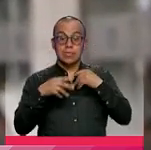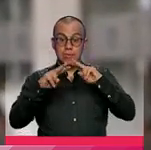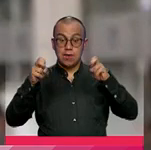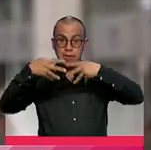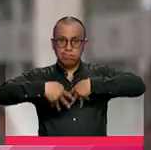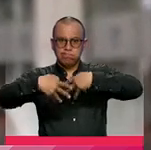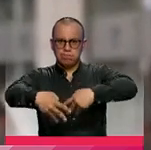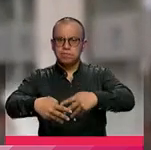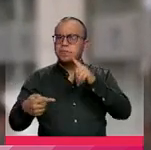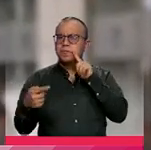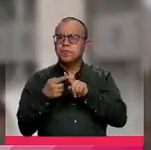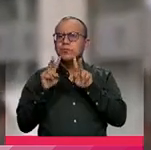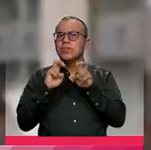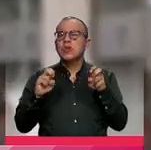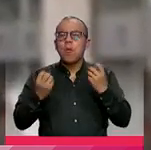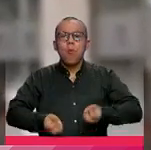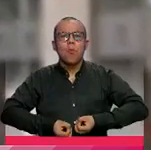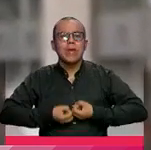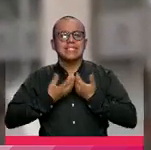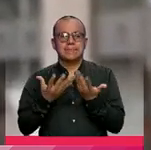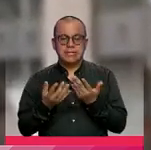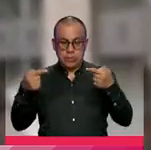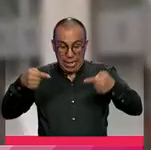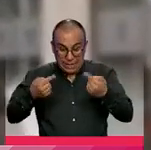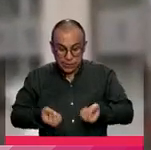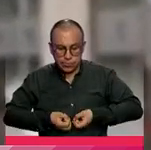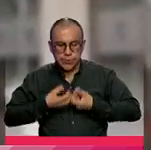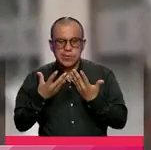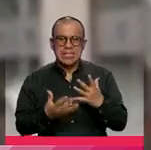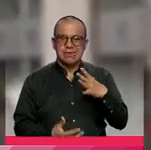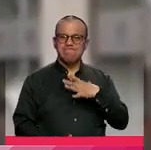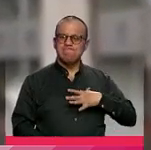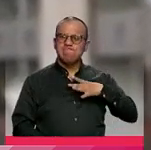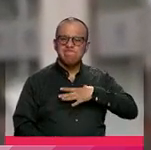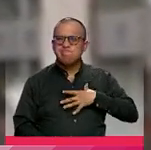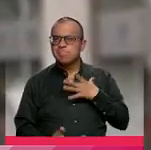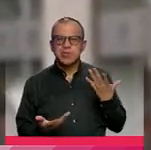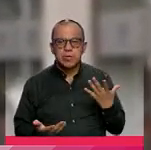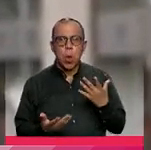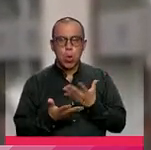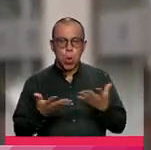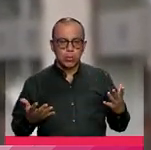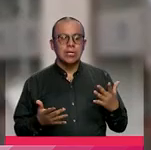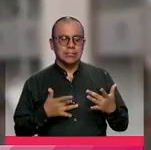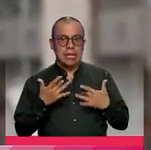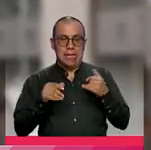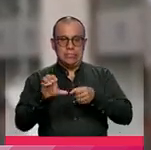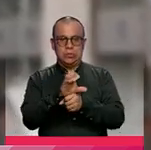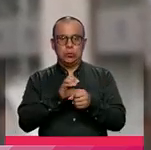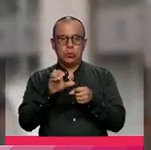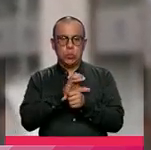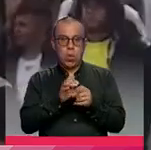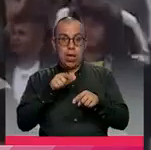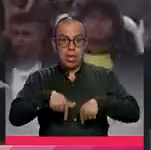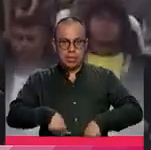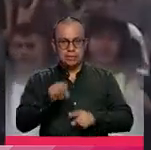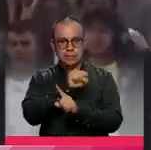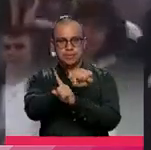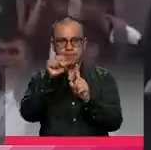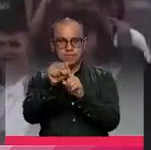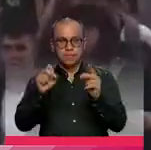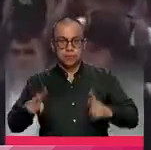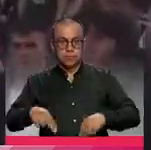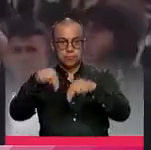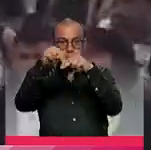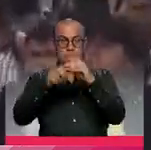protesta es solo una expresión de un malestar que subyace en nuestra ciudad, en nuestra sociedad. Además,